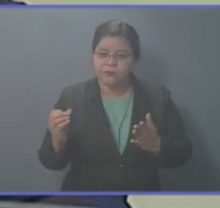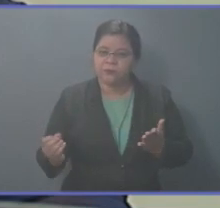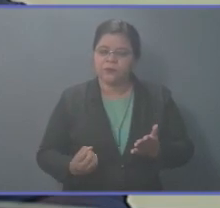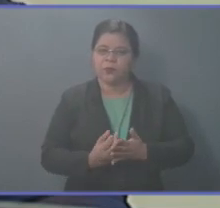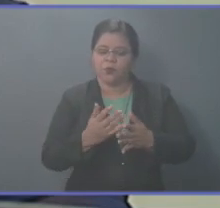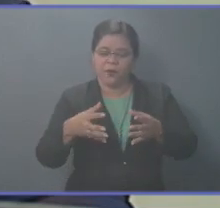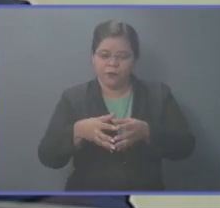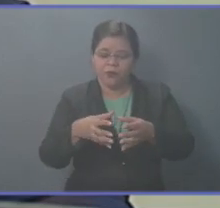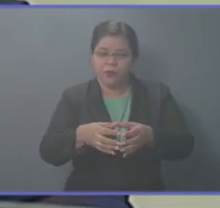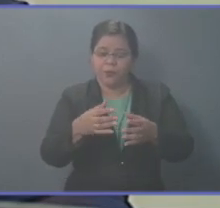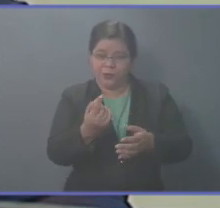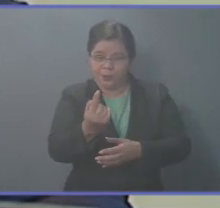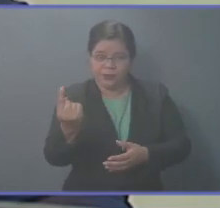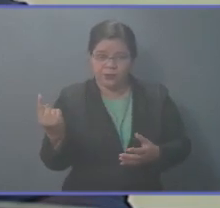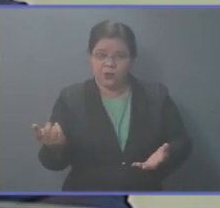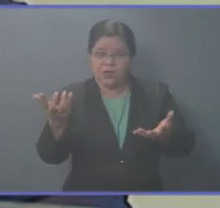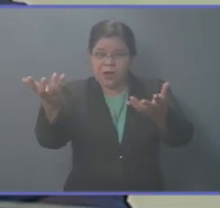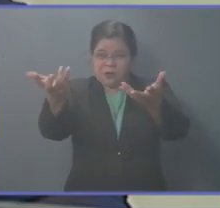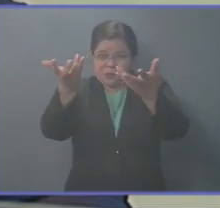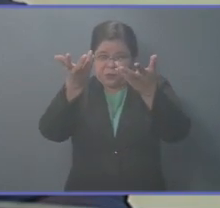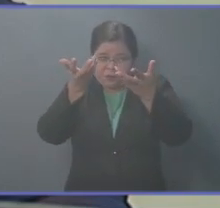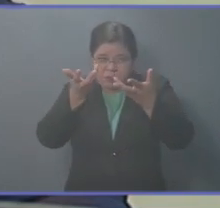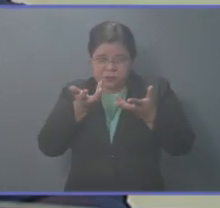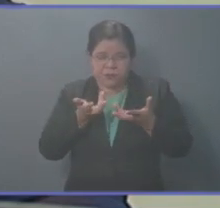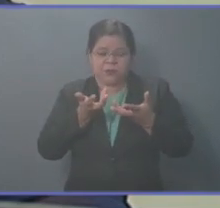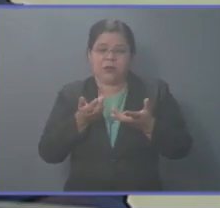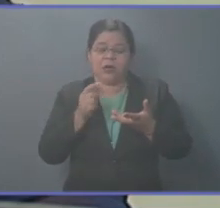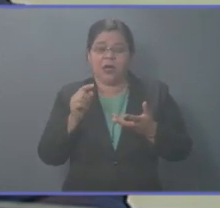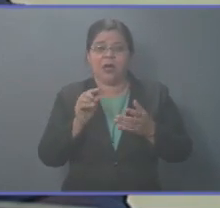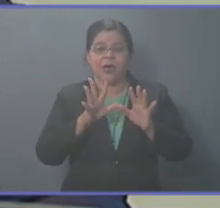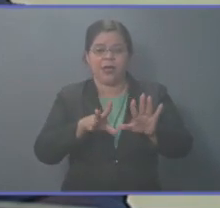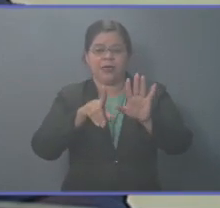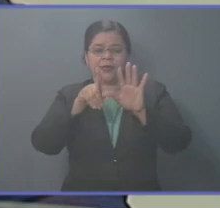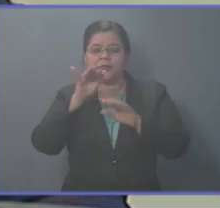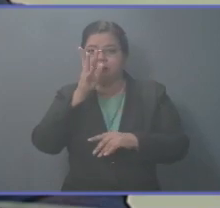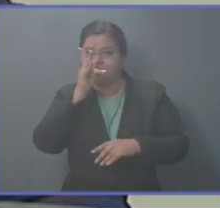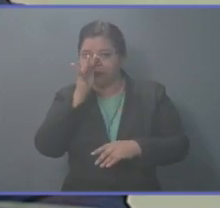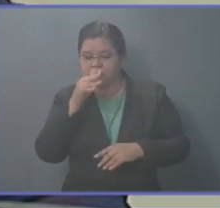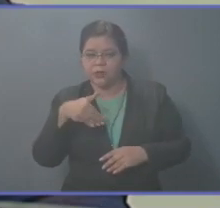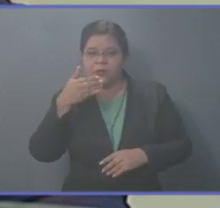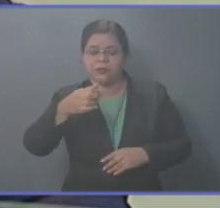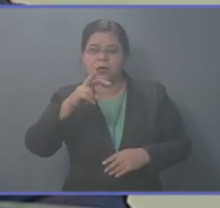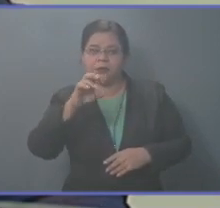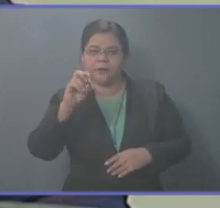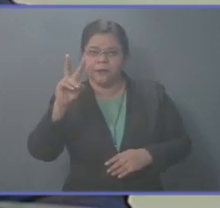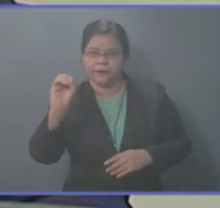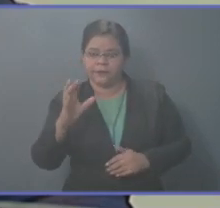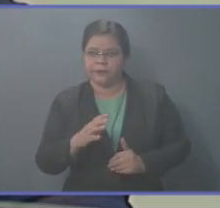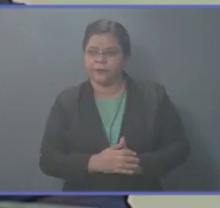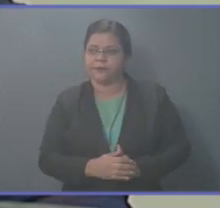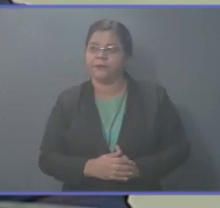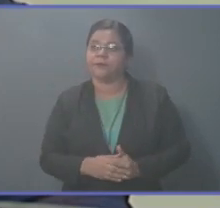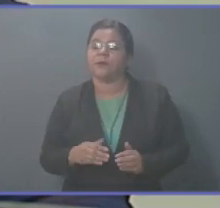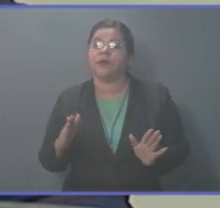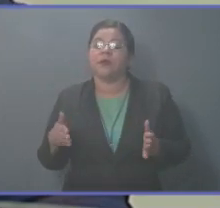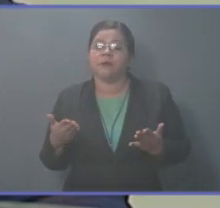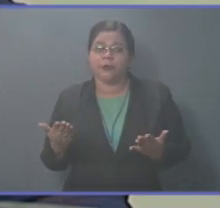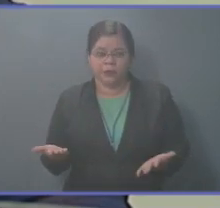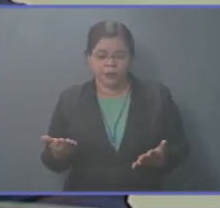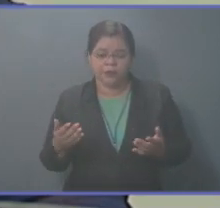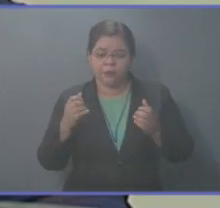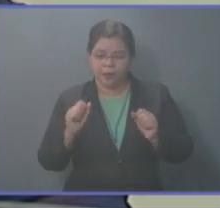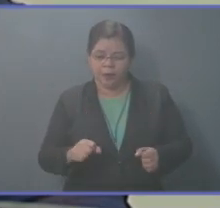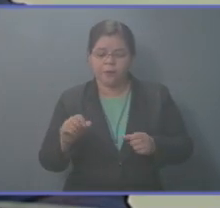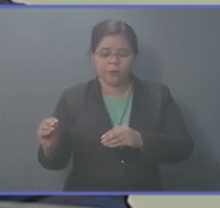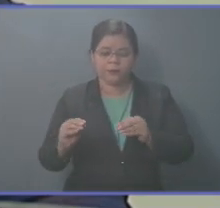movilizaciones sociales en una semana, es decir, el 16 de febrero de 2020, con el fin de ejercer